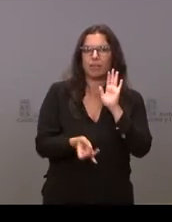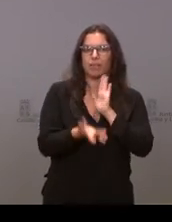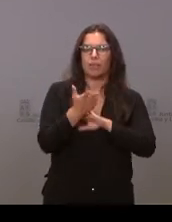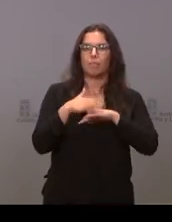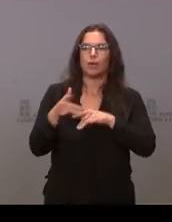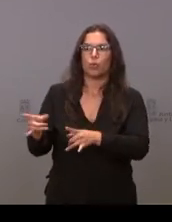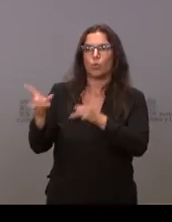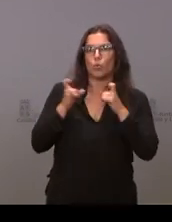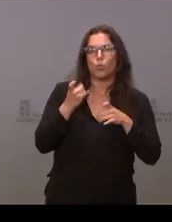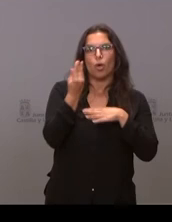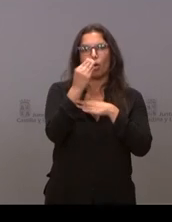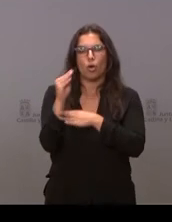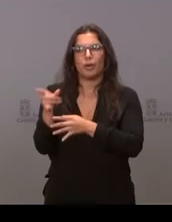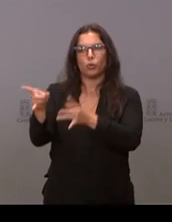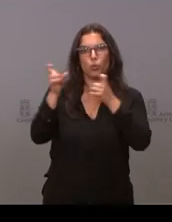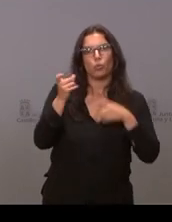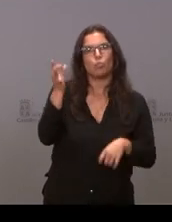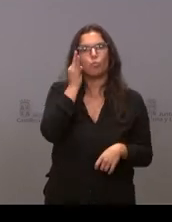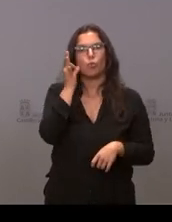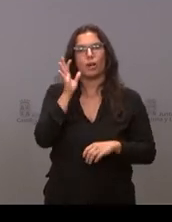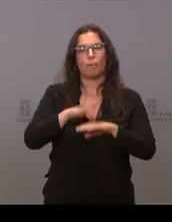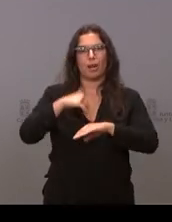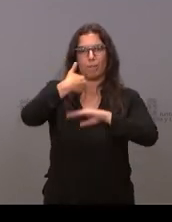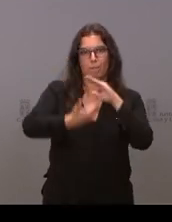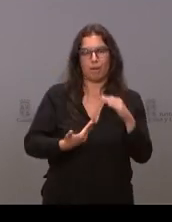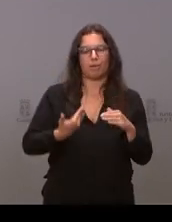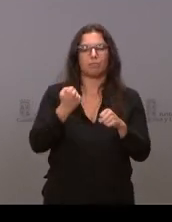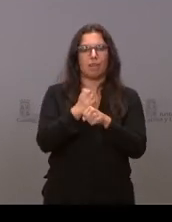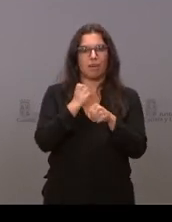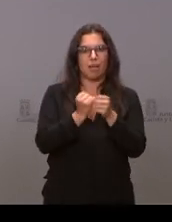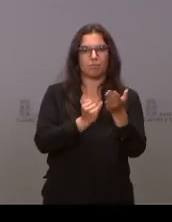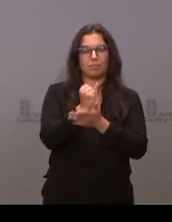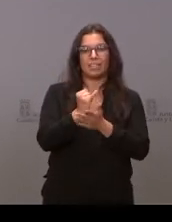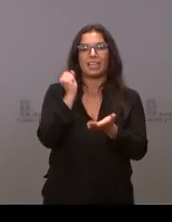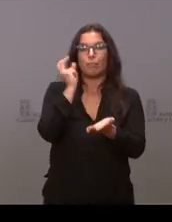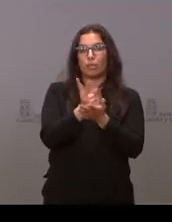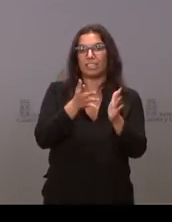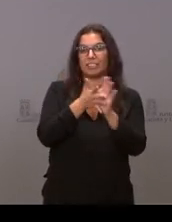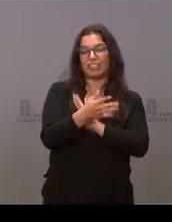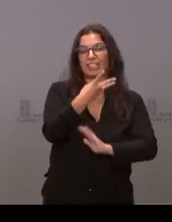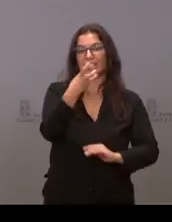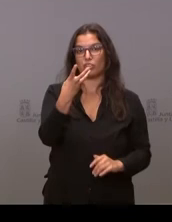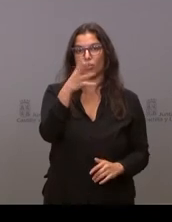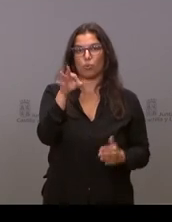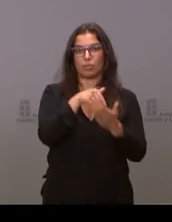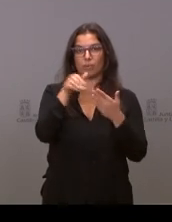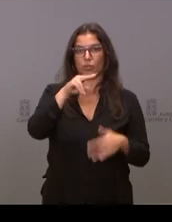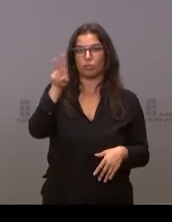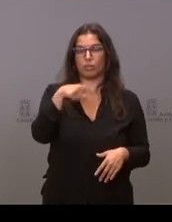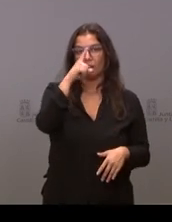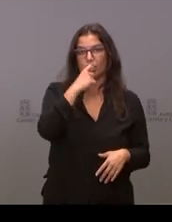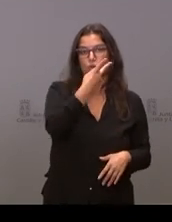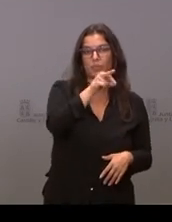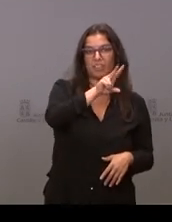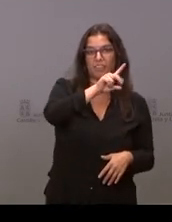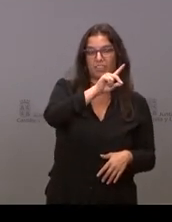incorporar jóvenes y mujeres al campo, que supondrán una apuesta de 350 millones de euros entre el año